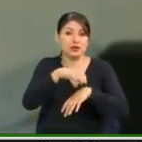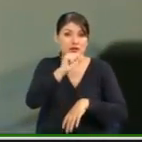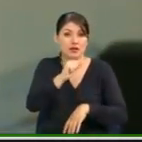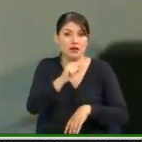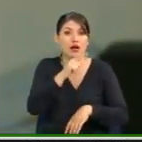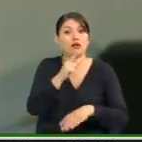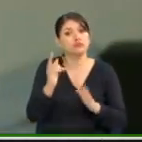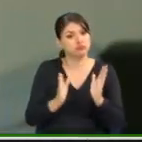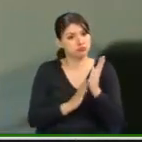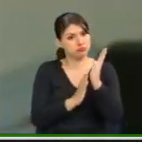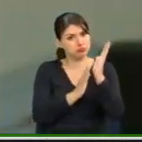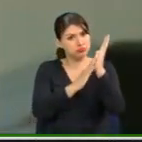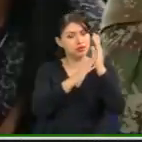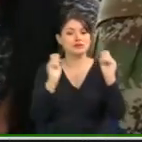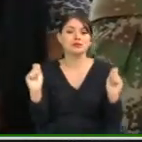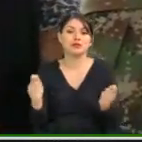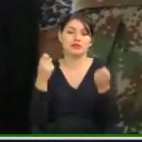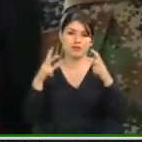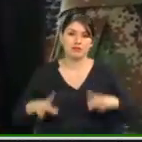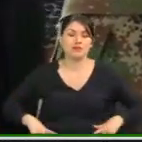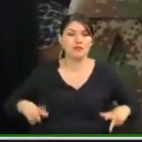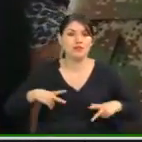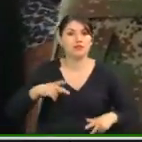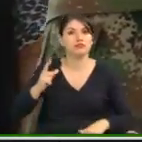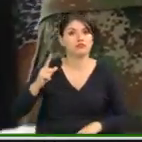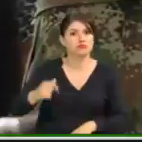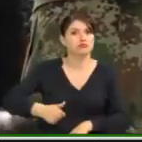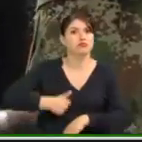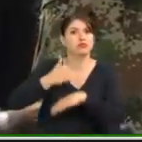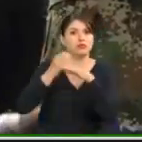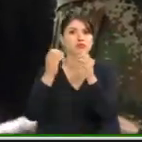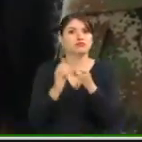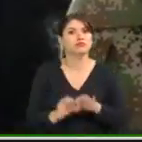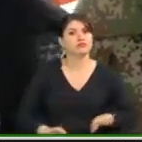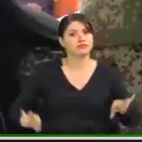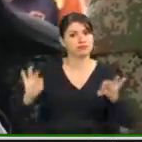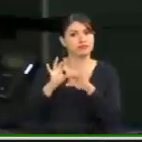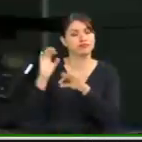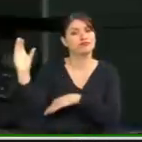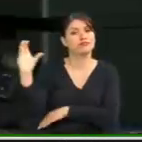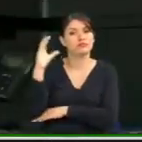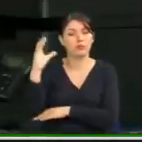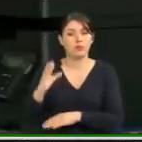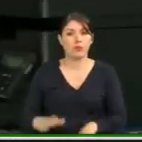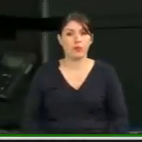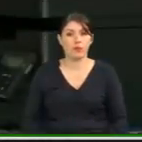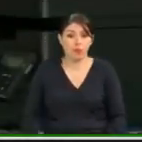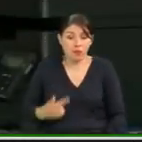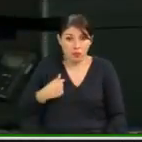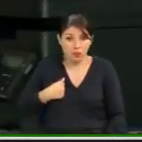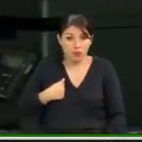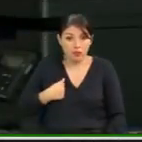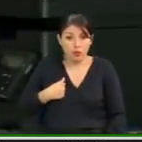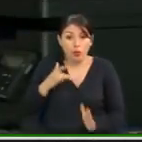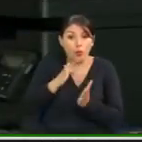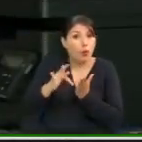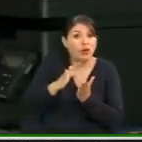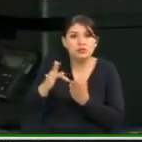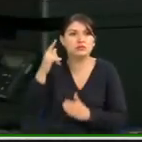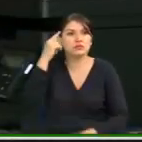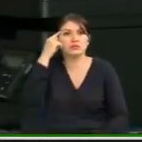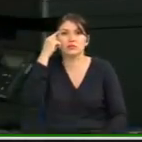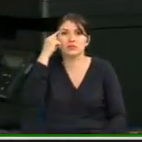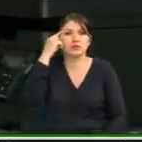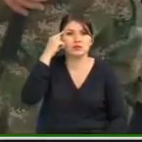que es aplaudida por salvarle la vida a uno de los mandatarios más importantes del país. Uno en el momento de la urgencia lo que